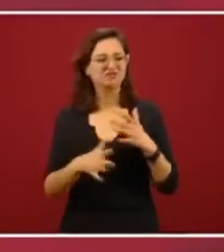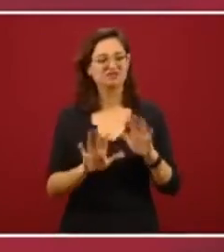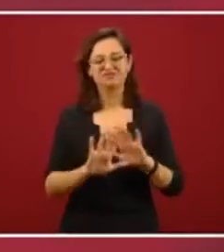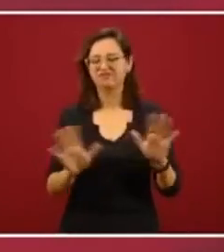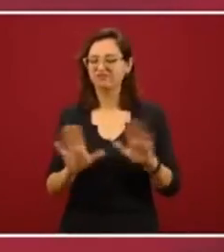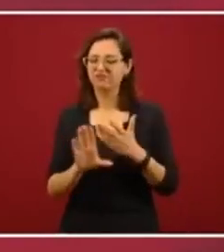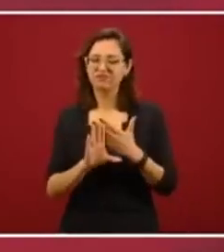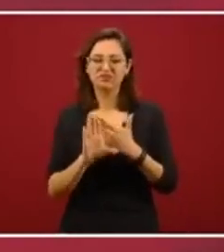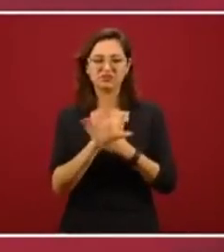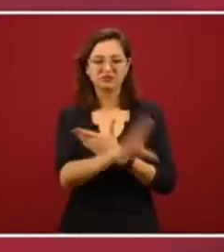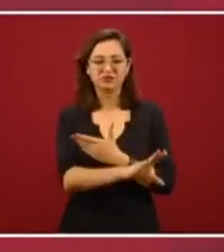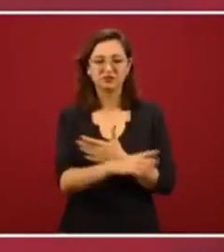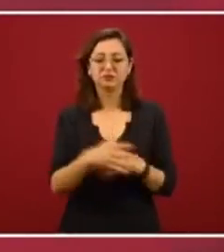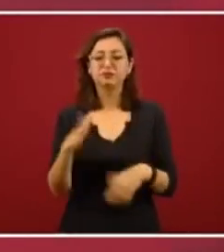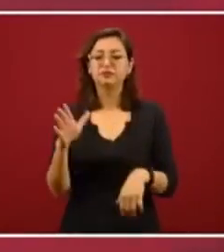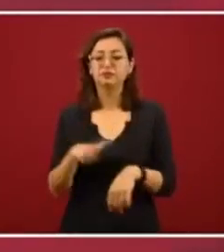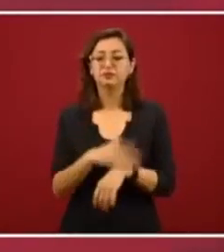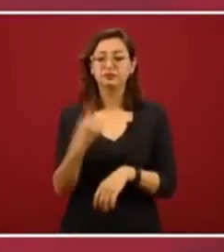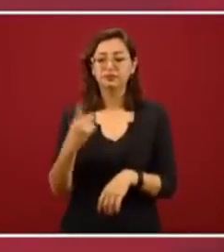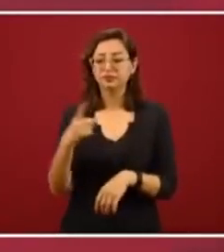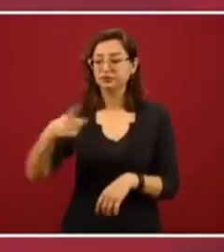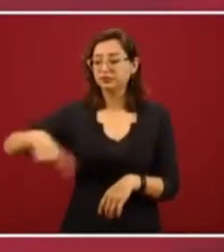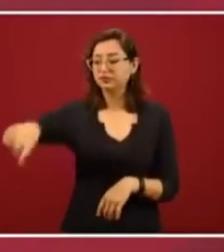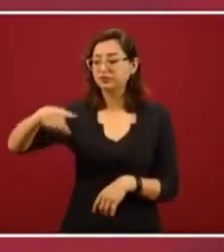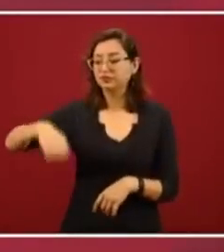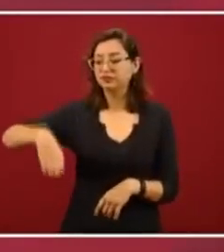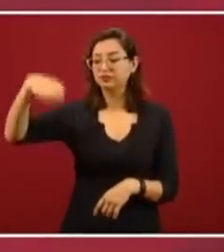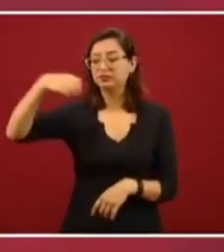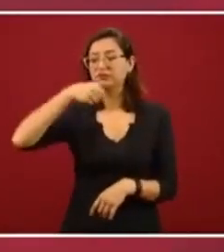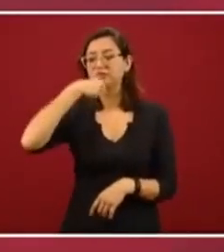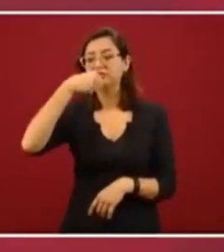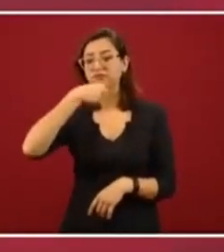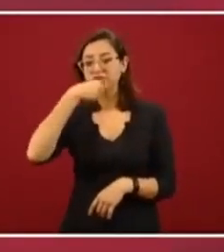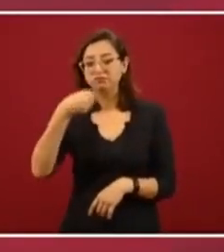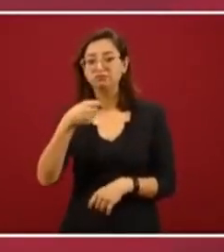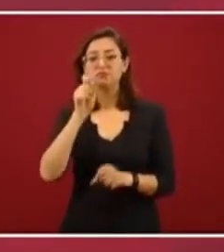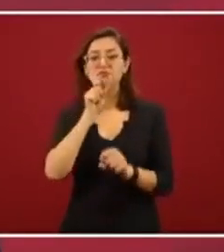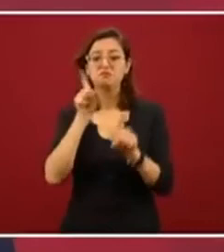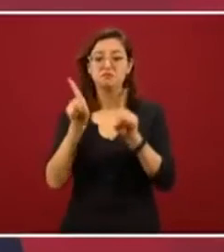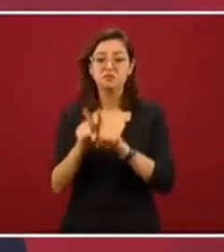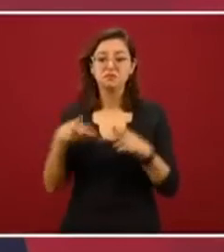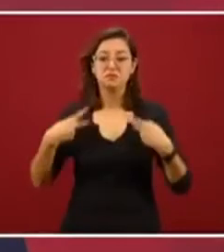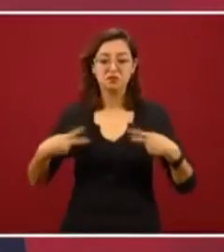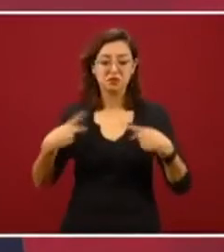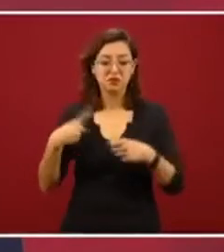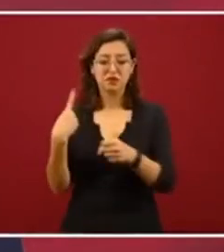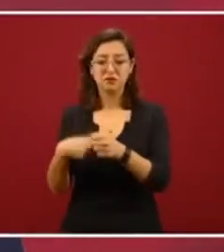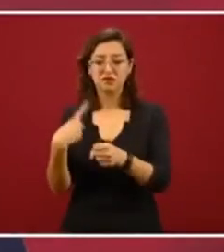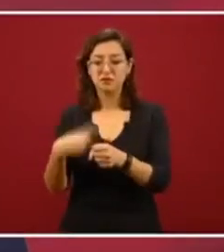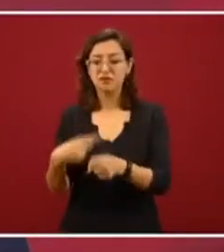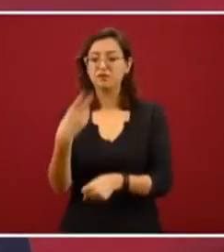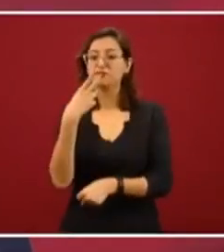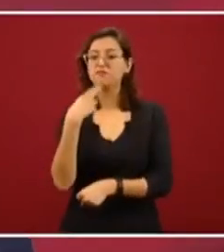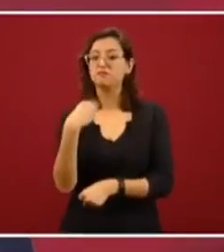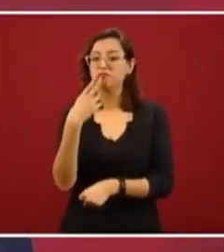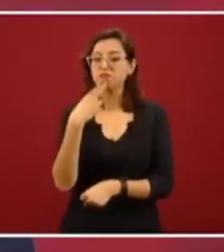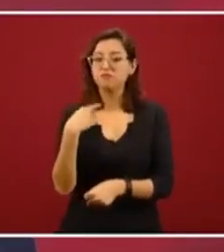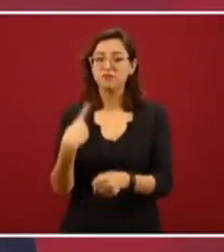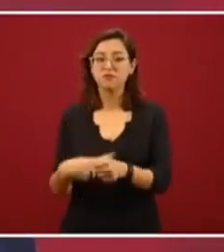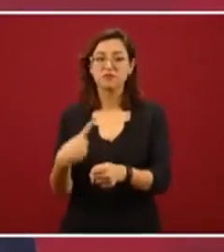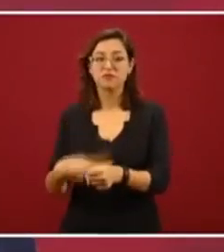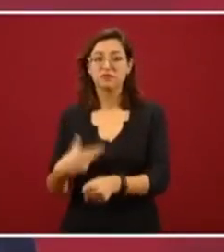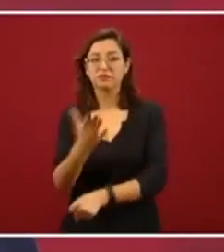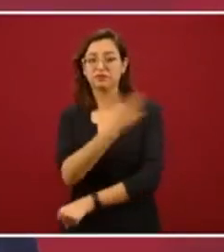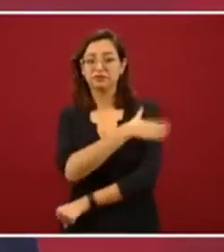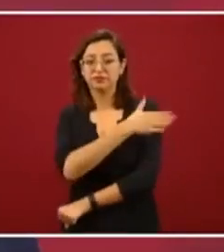porque es adultos mayores y también enfermos de diabetes, de